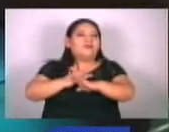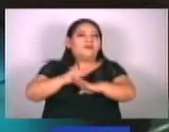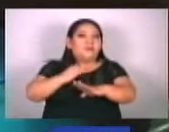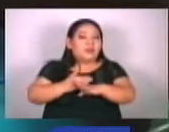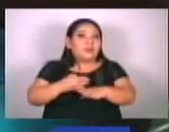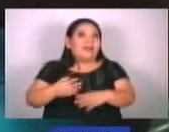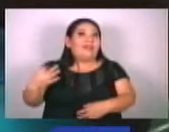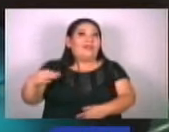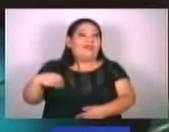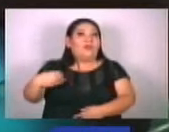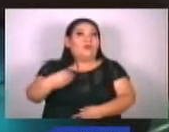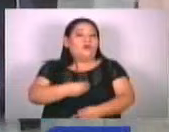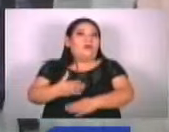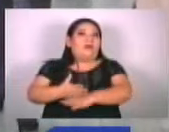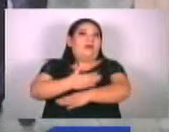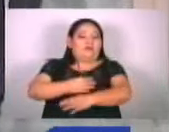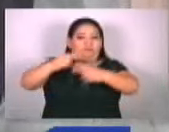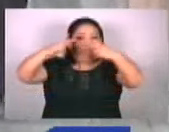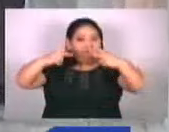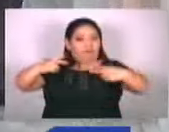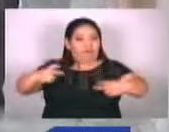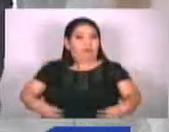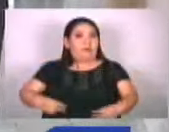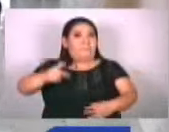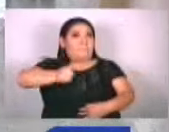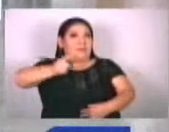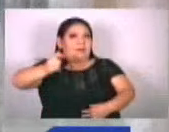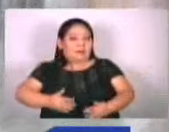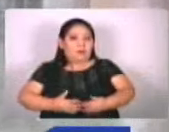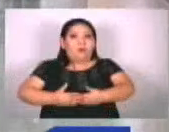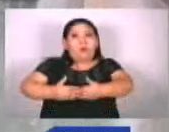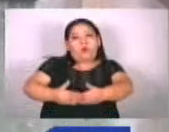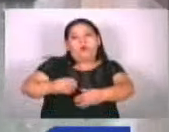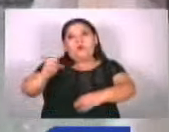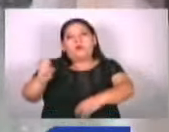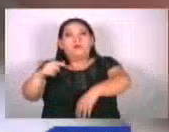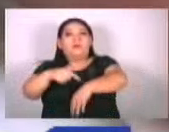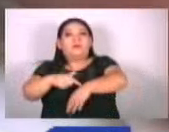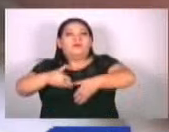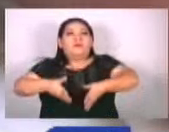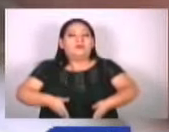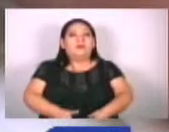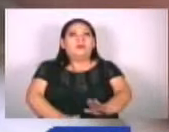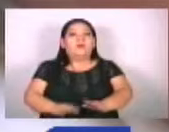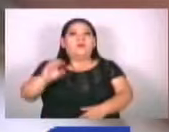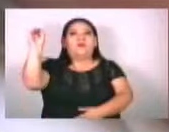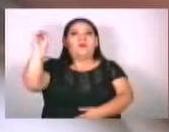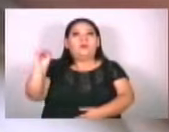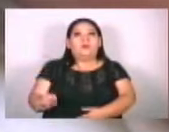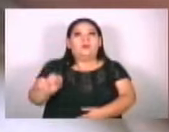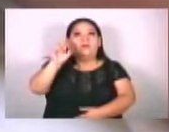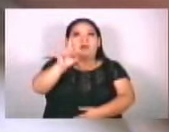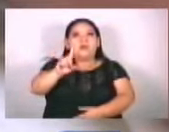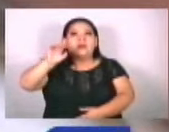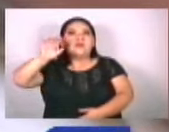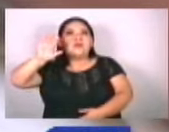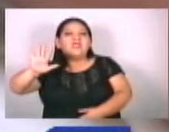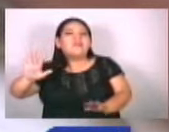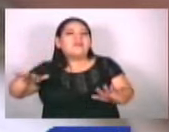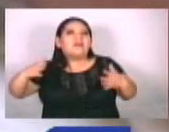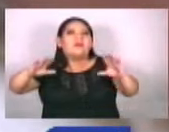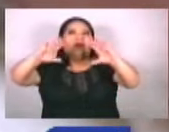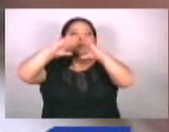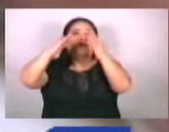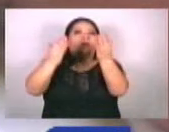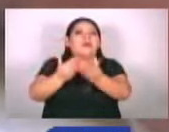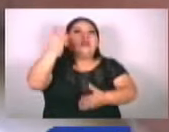una atención médica adecuada durante el embarazo y el parto. Cada 15 de octubre se conmemora el Día